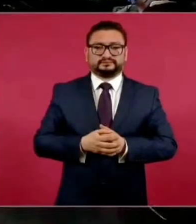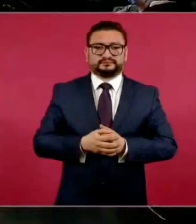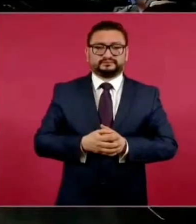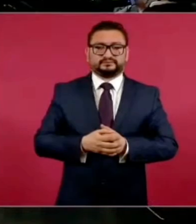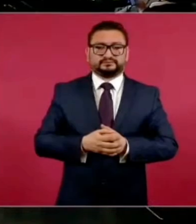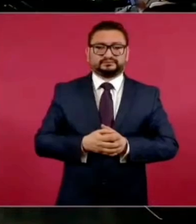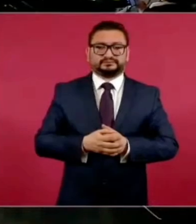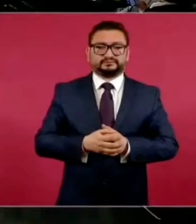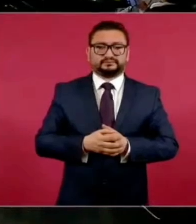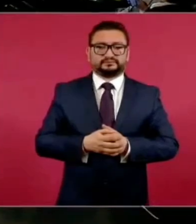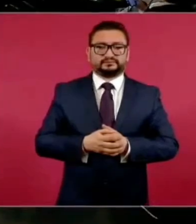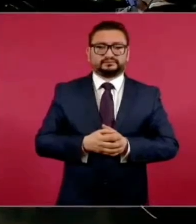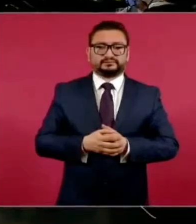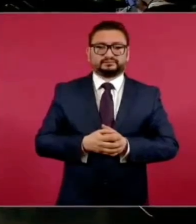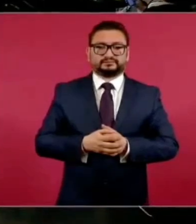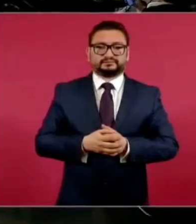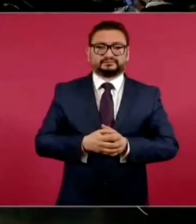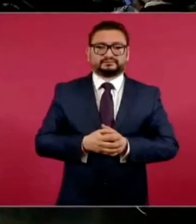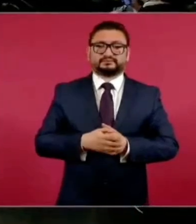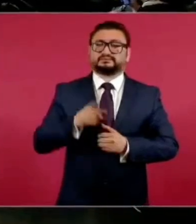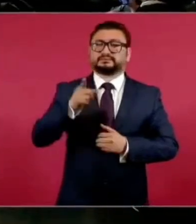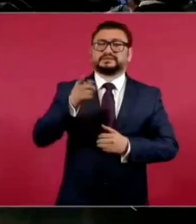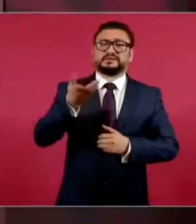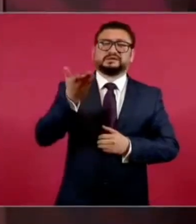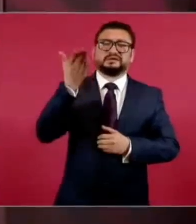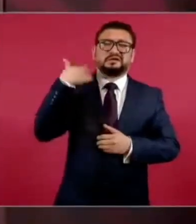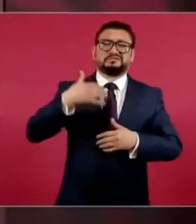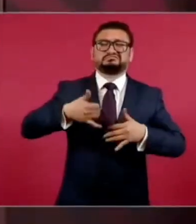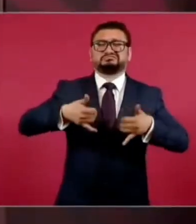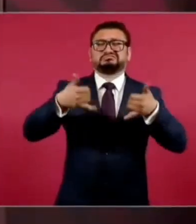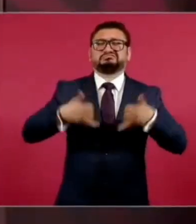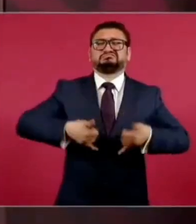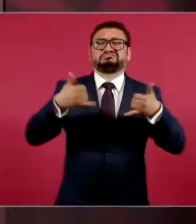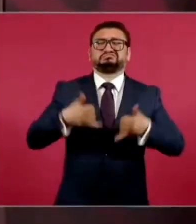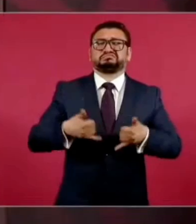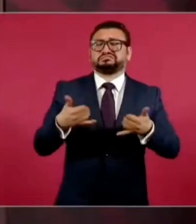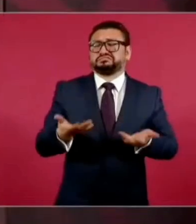pues era rebelde,